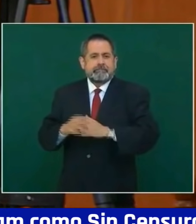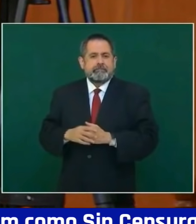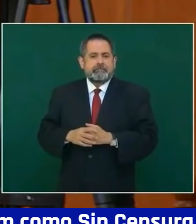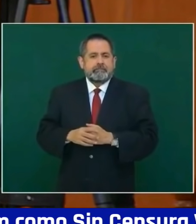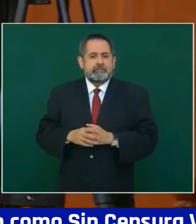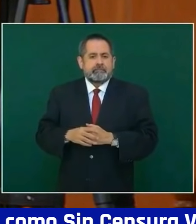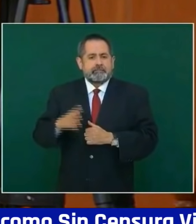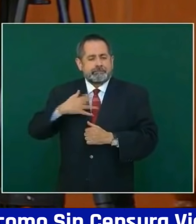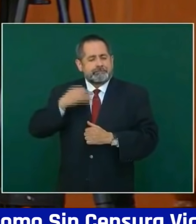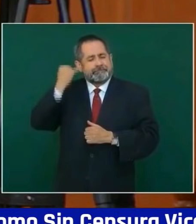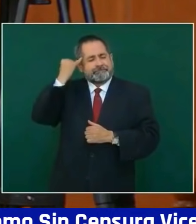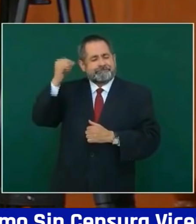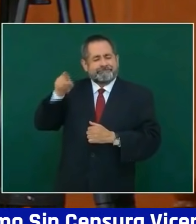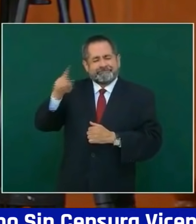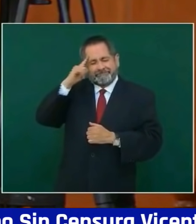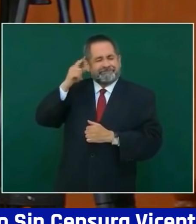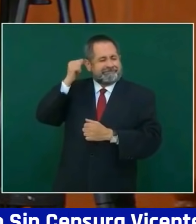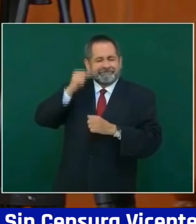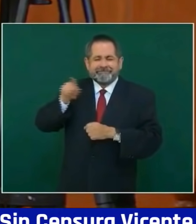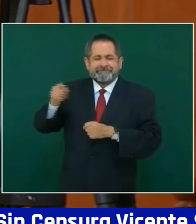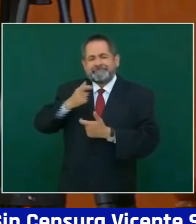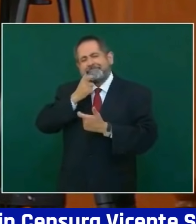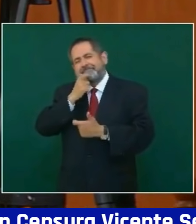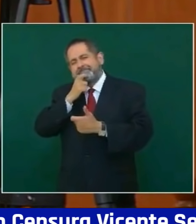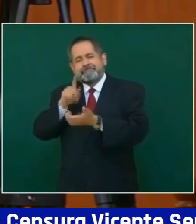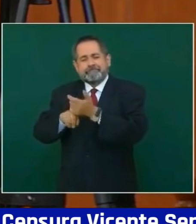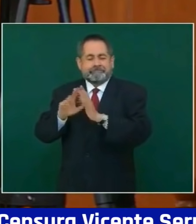como le imagino.